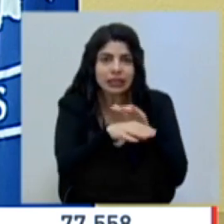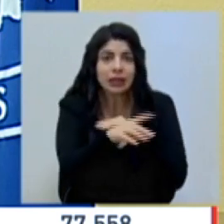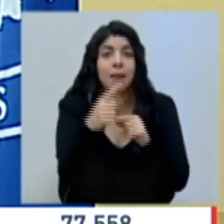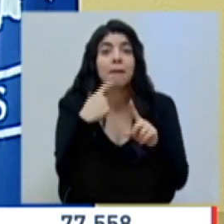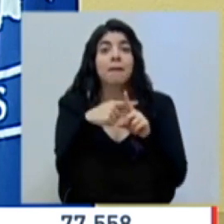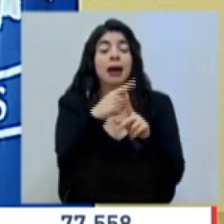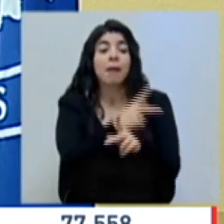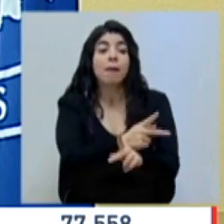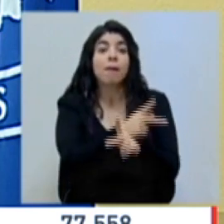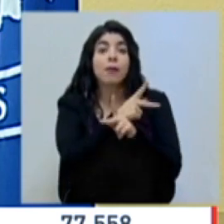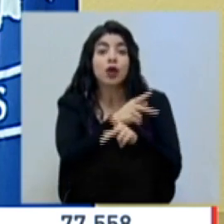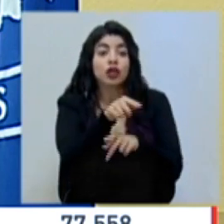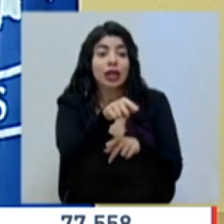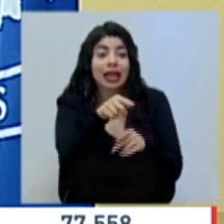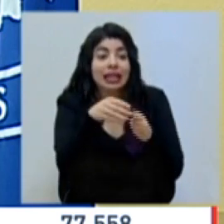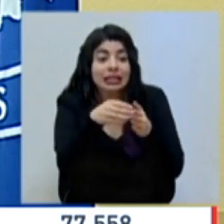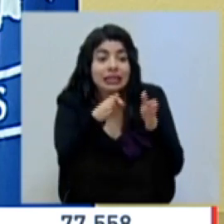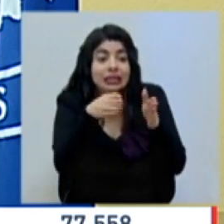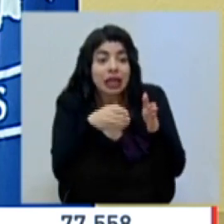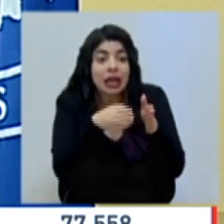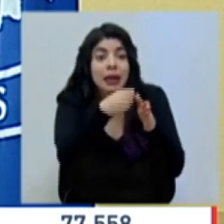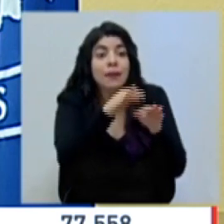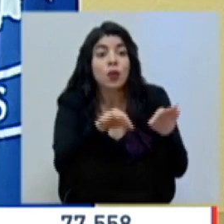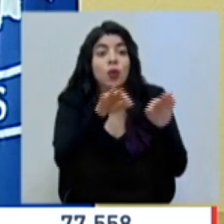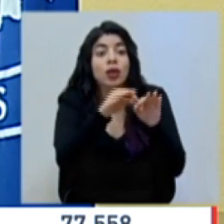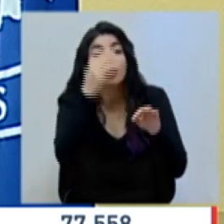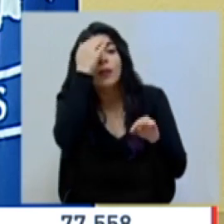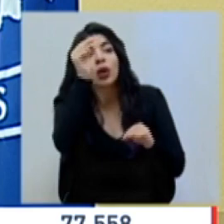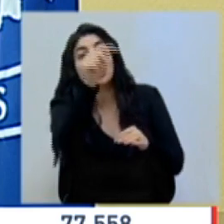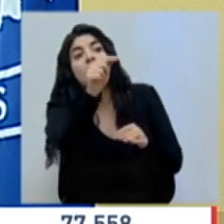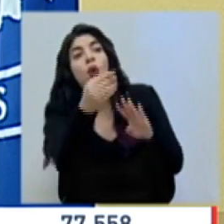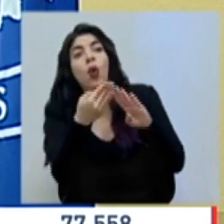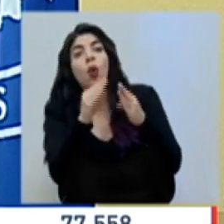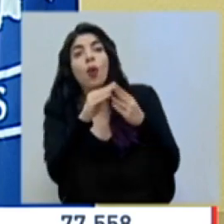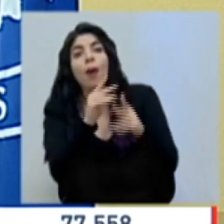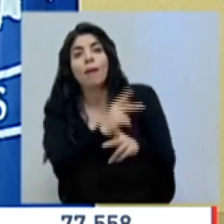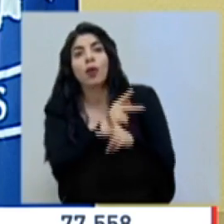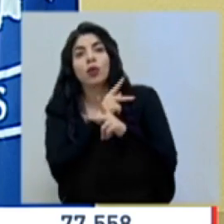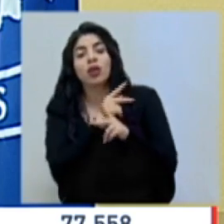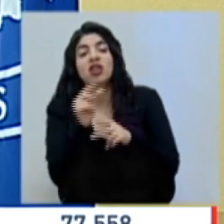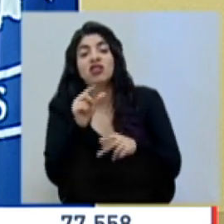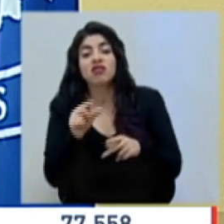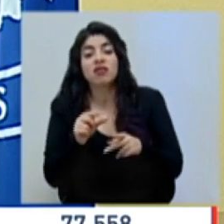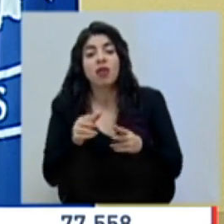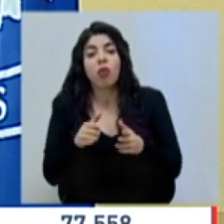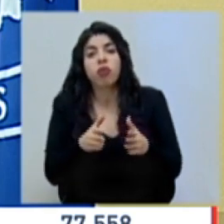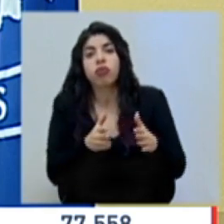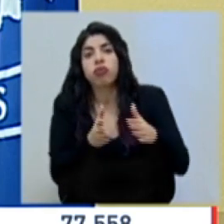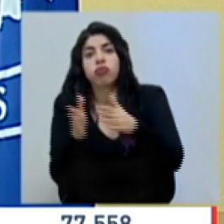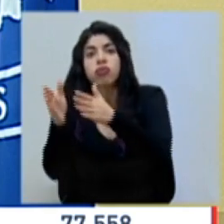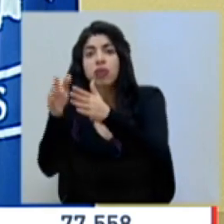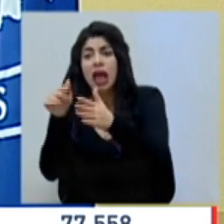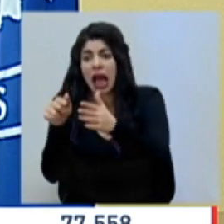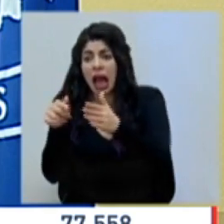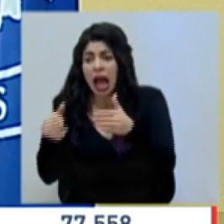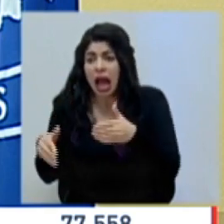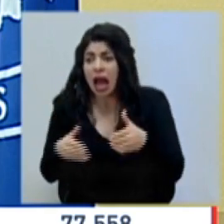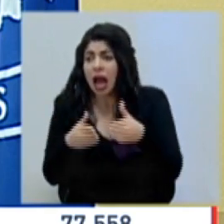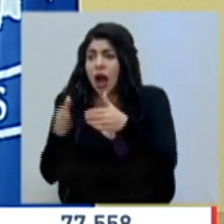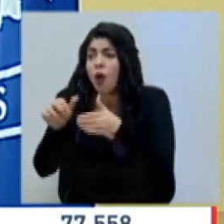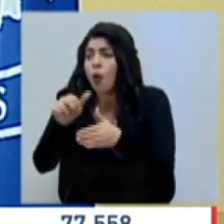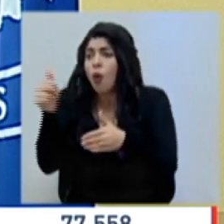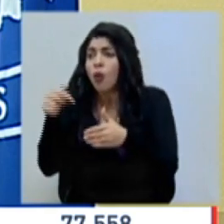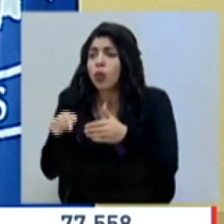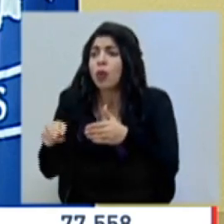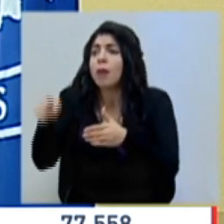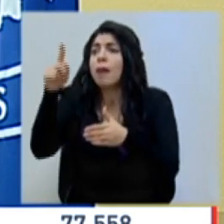proteger también a comunidades donde un río tomó un cauce antiguo y ahora se enfila directo hacia una comunidad, o